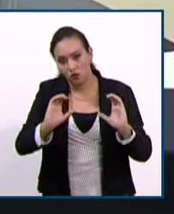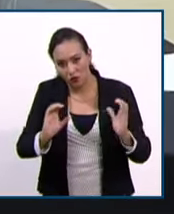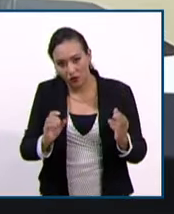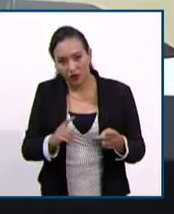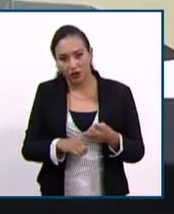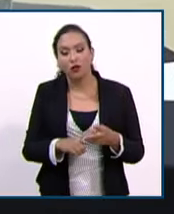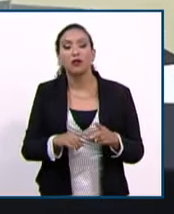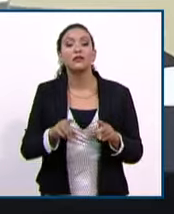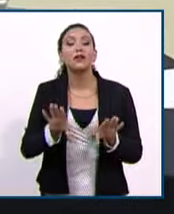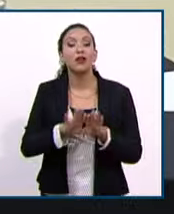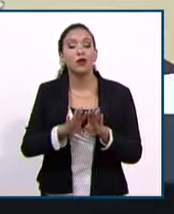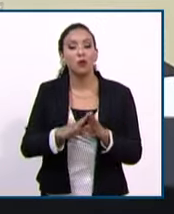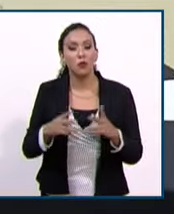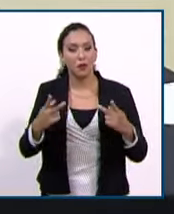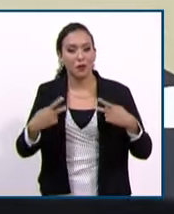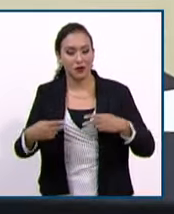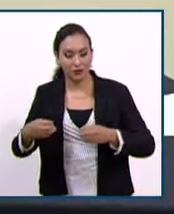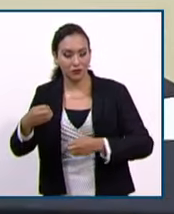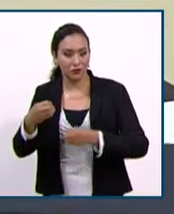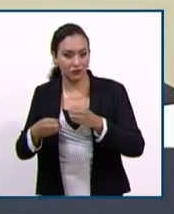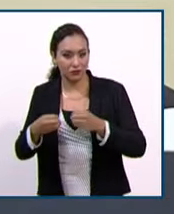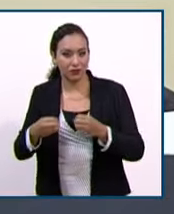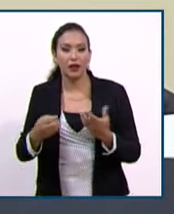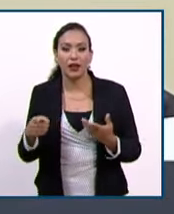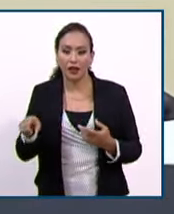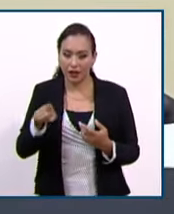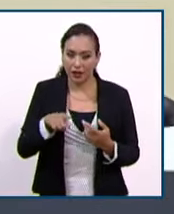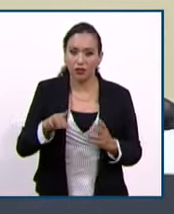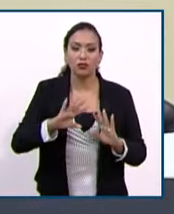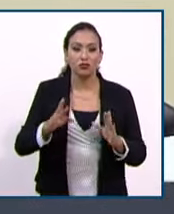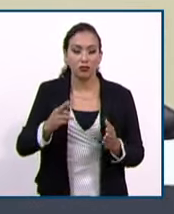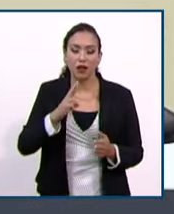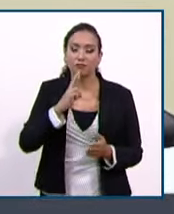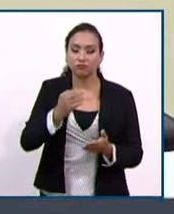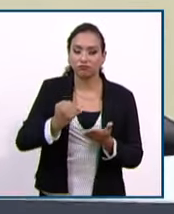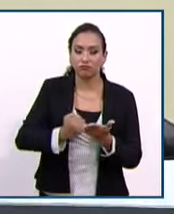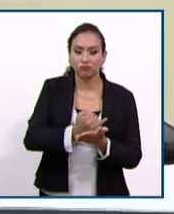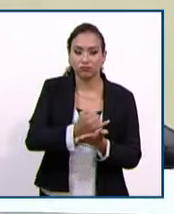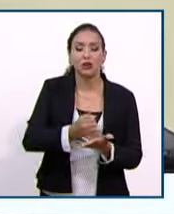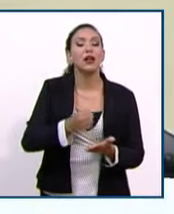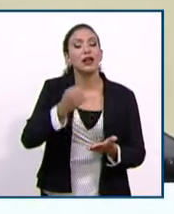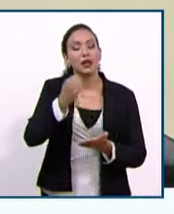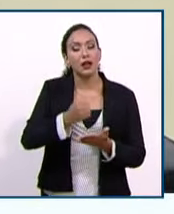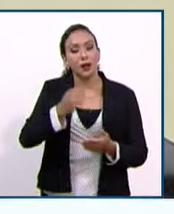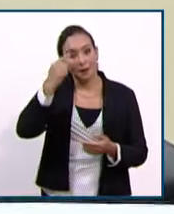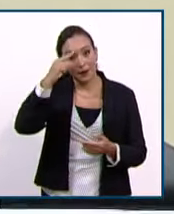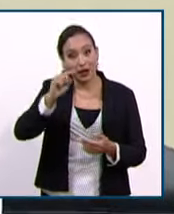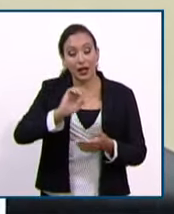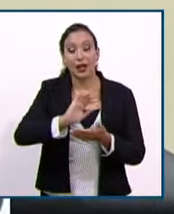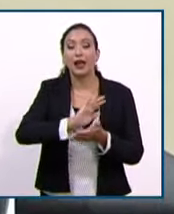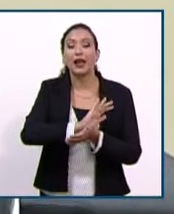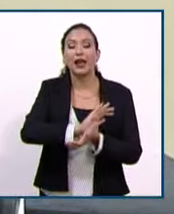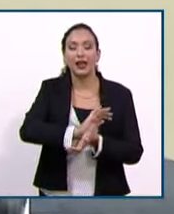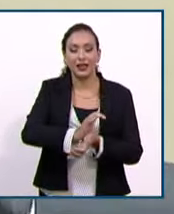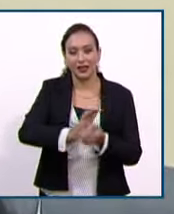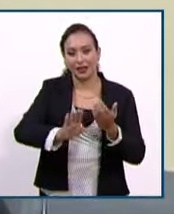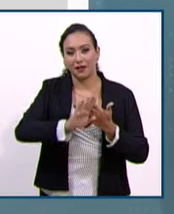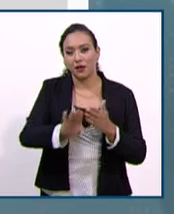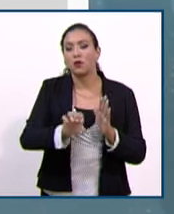la interpretación de las personas juzgadoras se han podido emitir lineamientos que eviten discriminación, en este caso, por